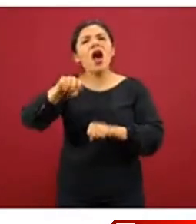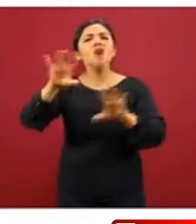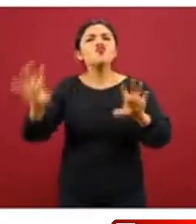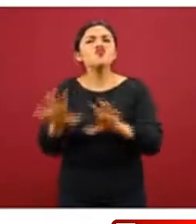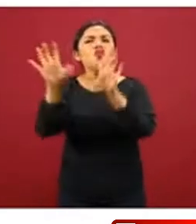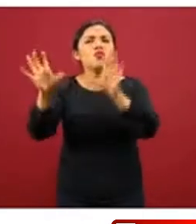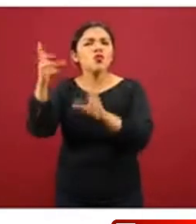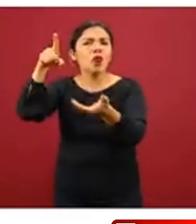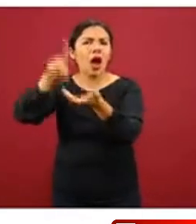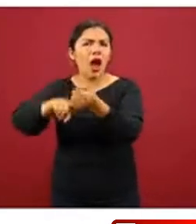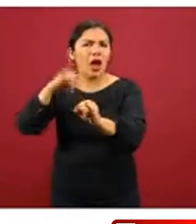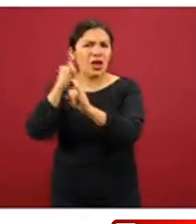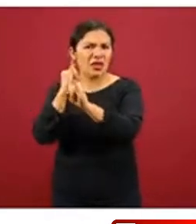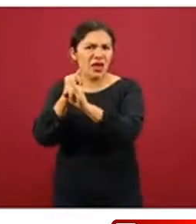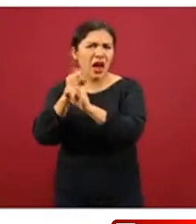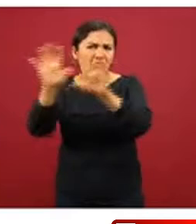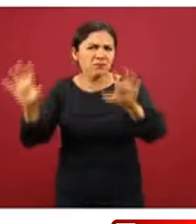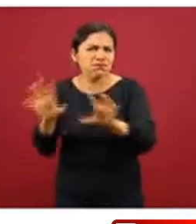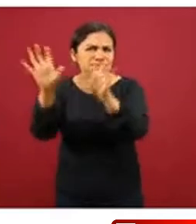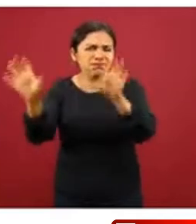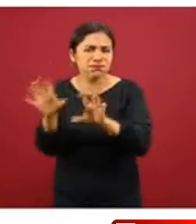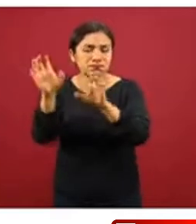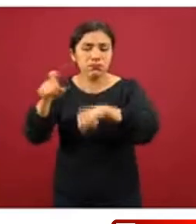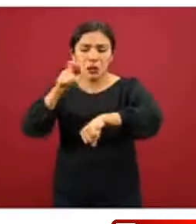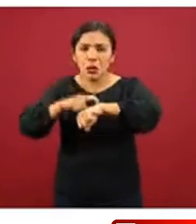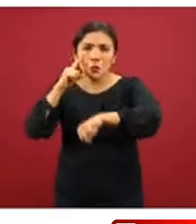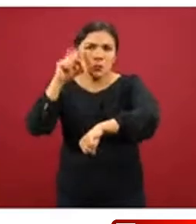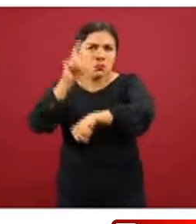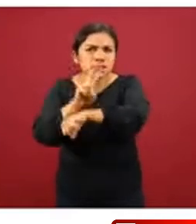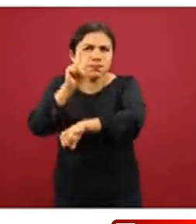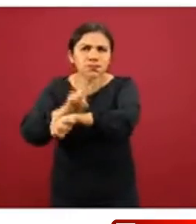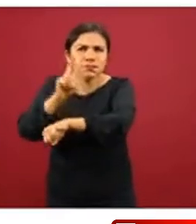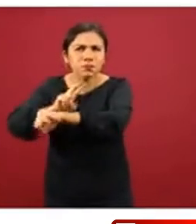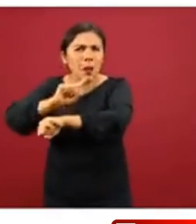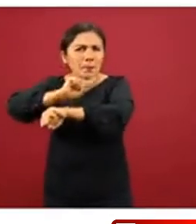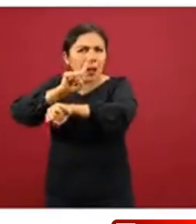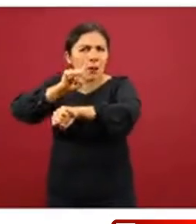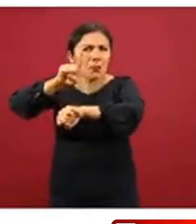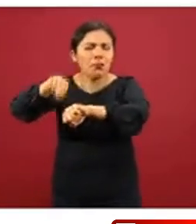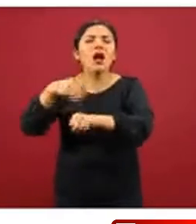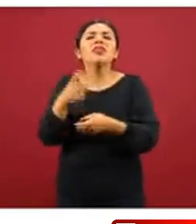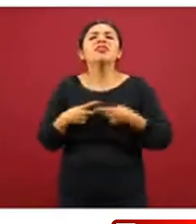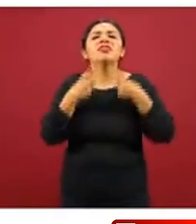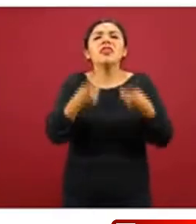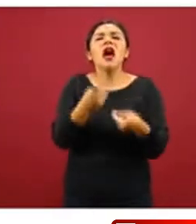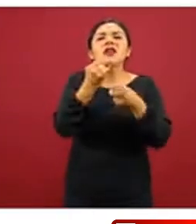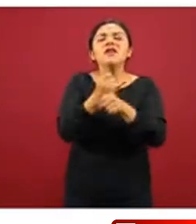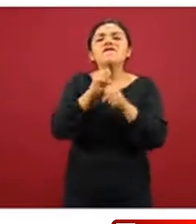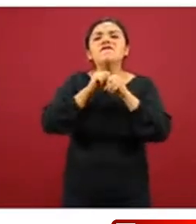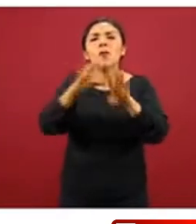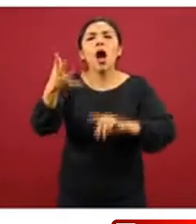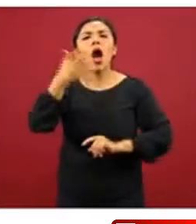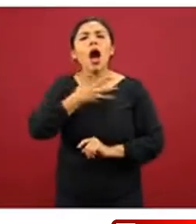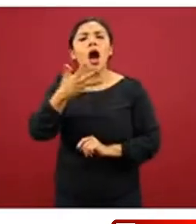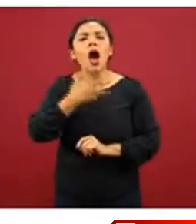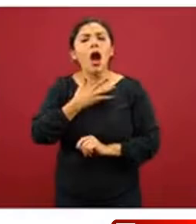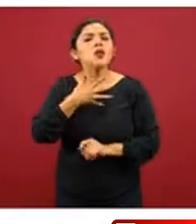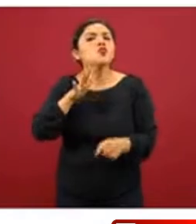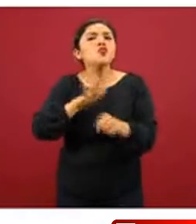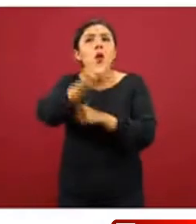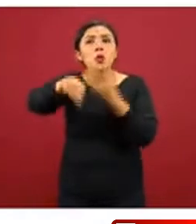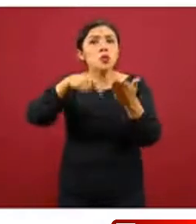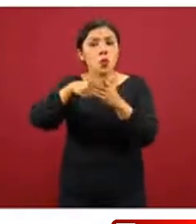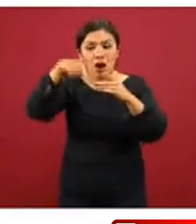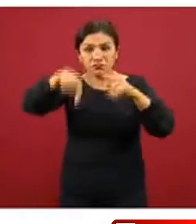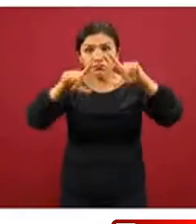una plataforma informática que en tiempo real nos da la información que se genera en cualquier parte